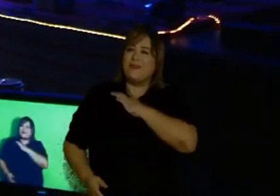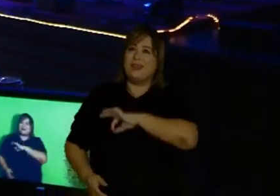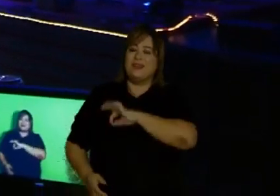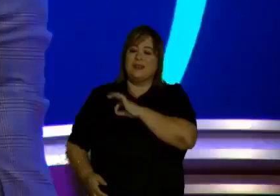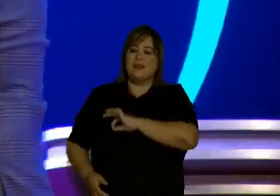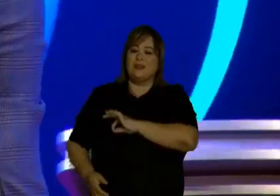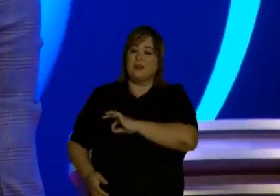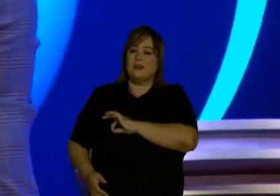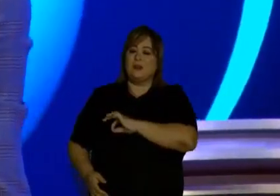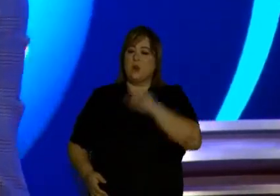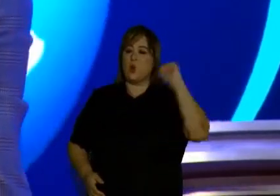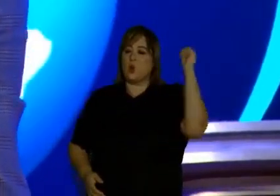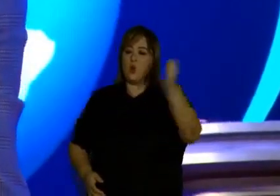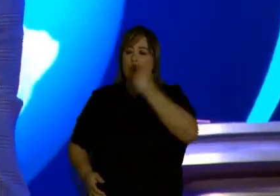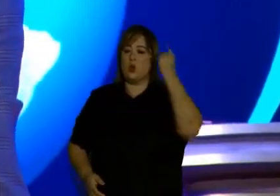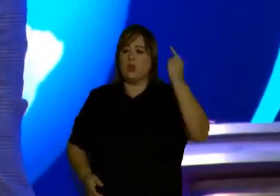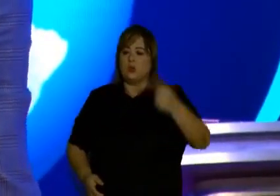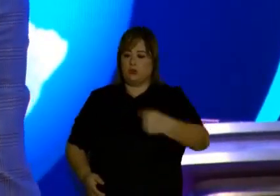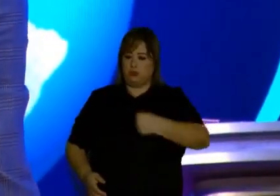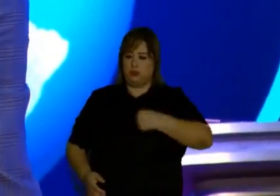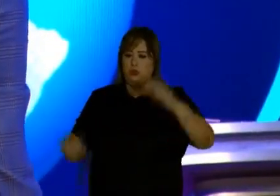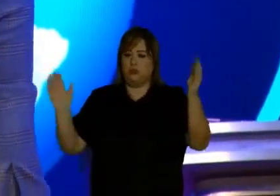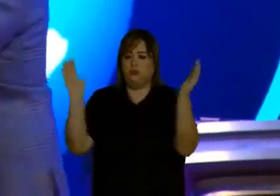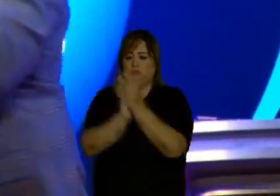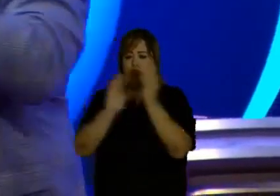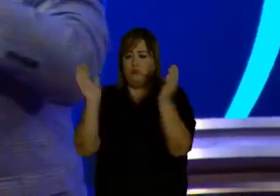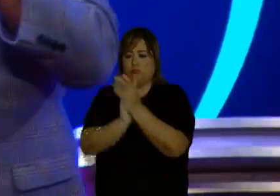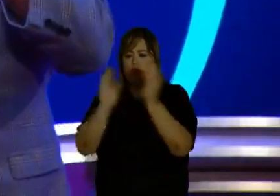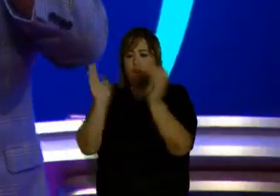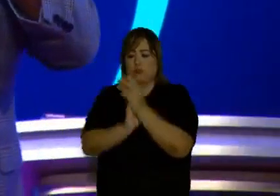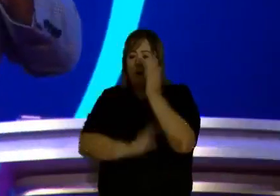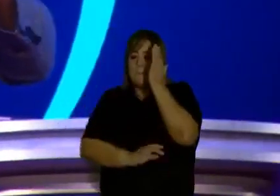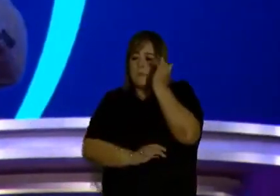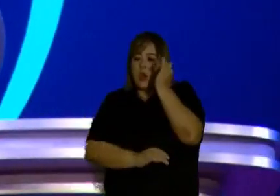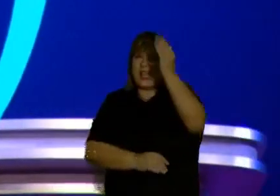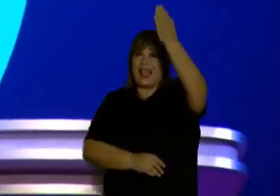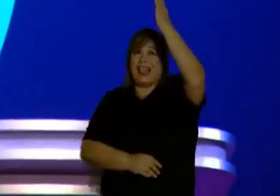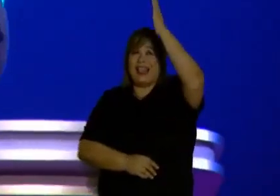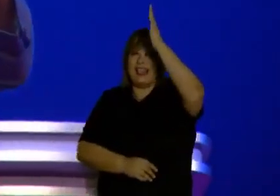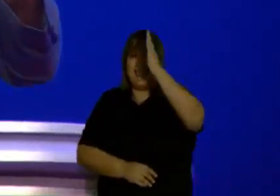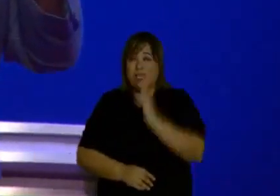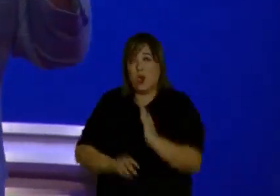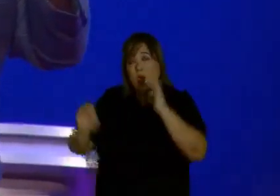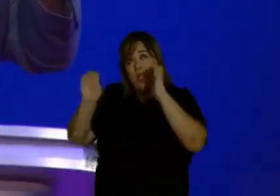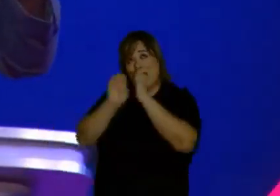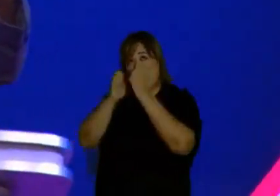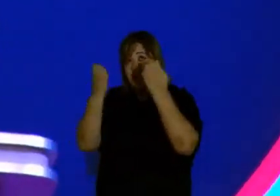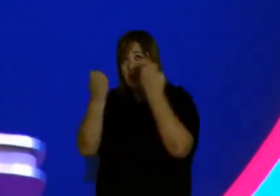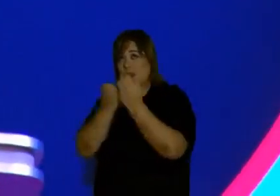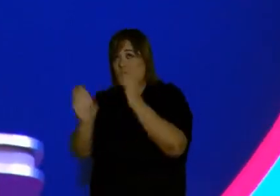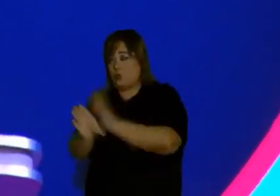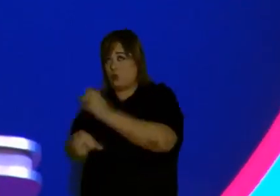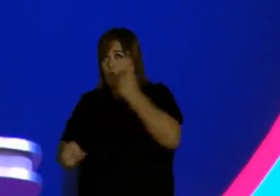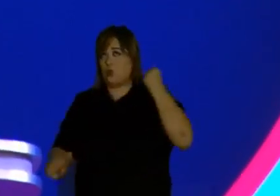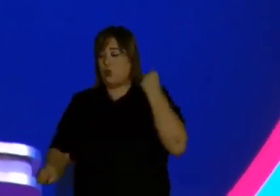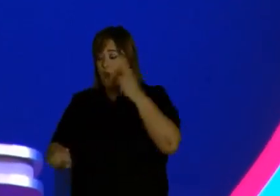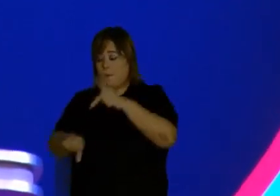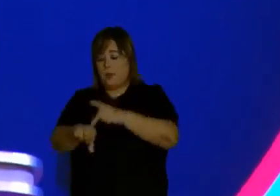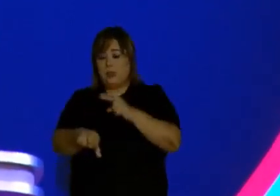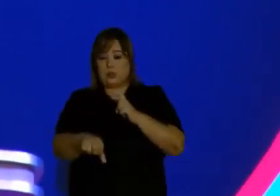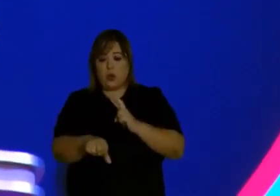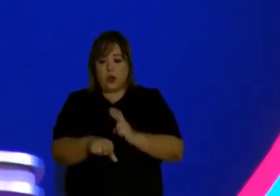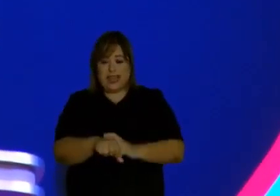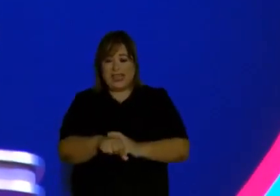Solamente aplauda el que sabe que yo estoy en el equipo ganador. Puerto Rico, prepárate para tu mejor temporada.